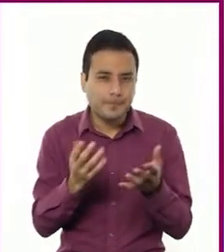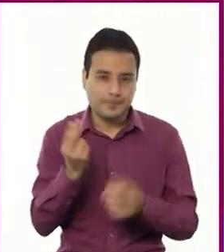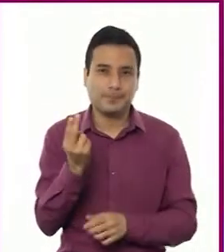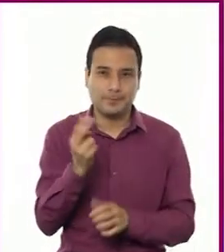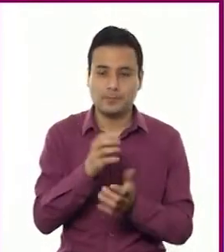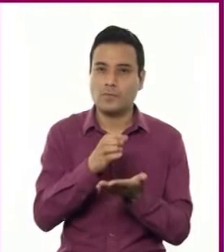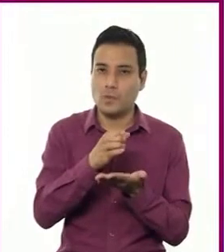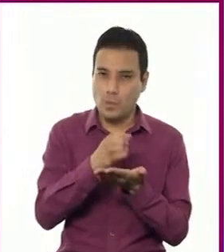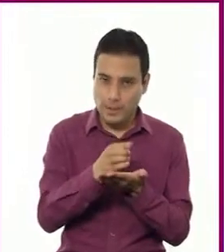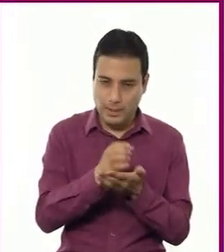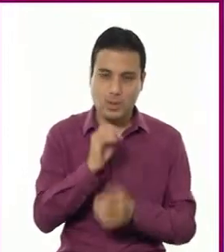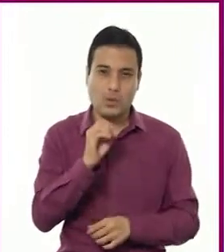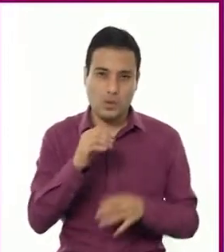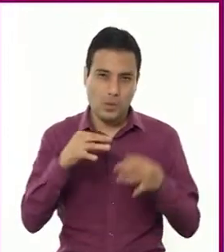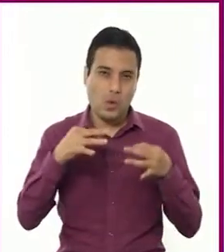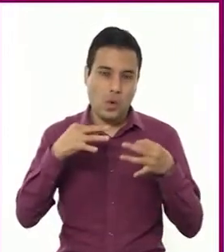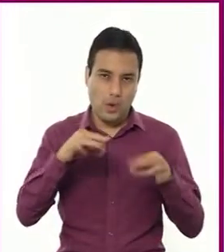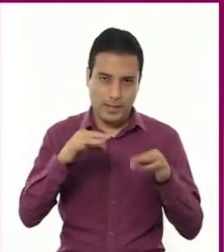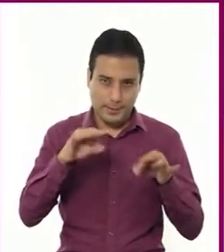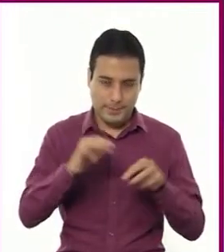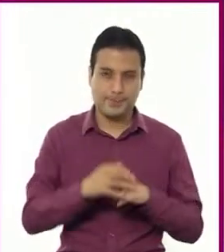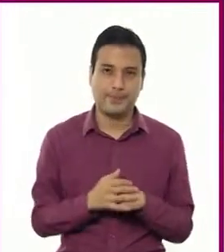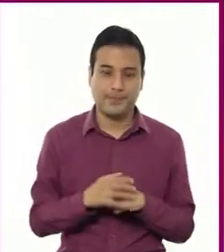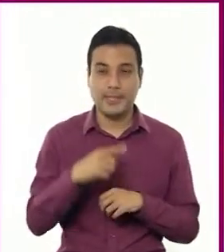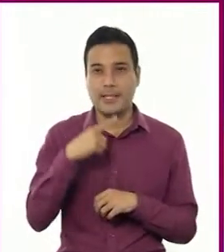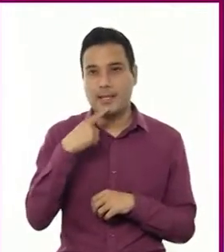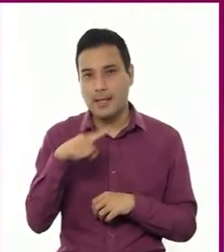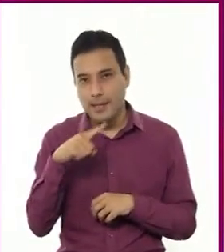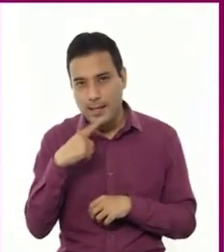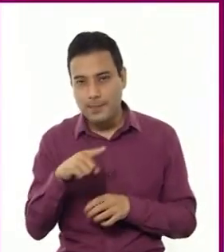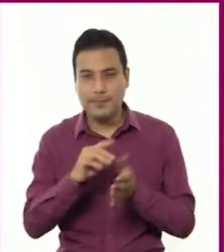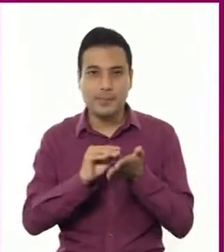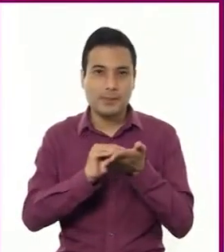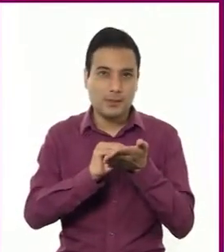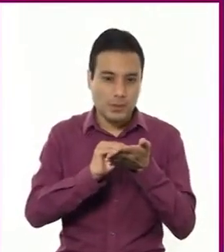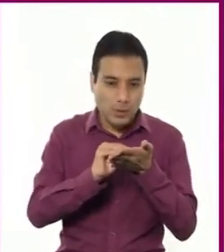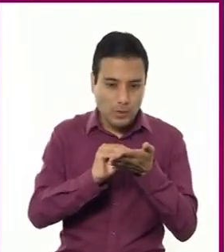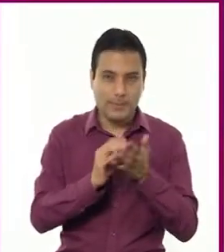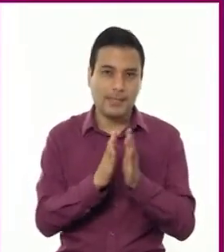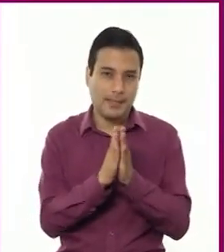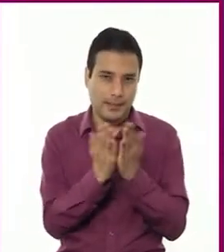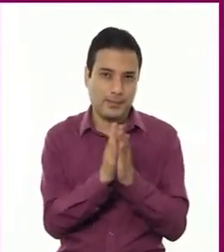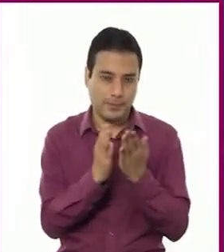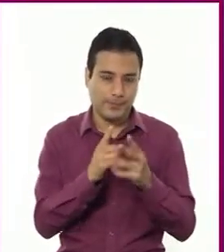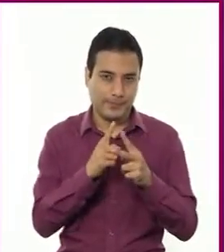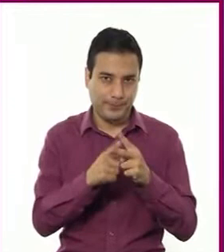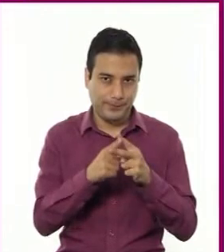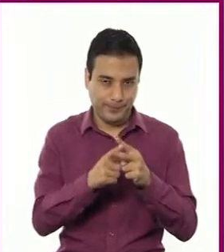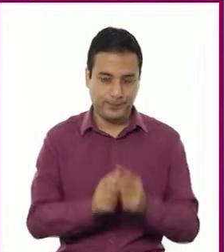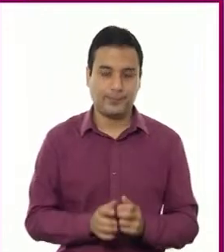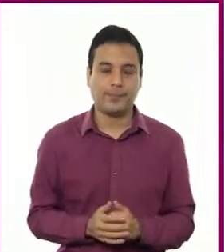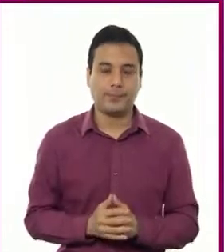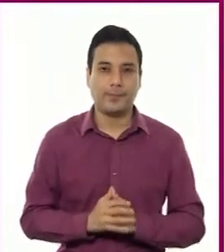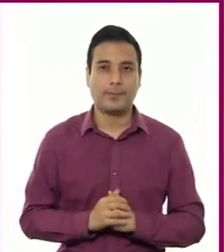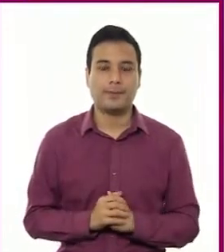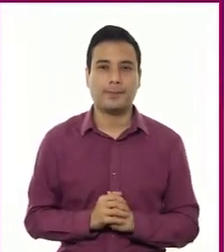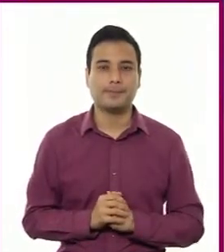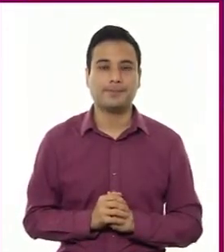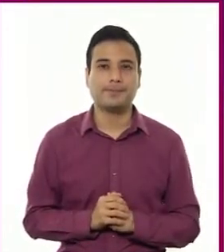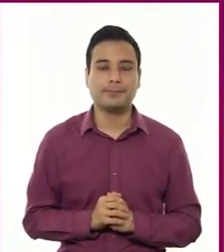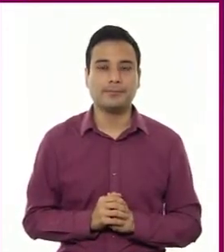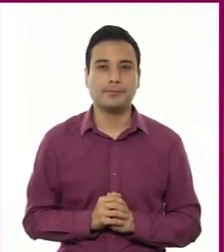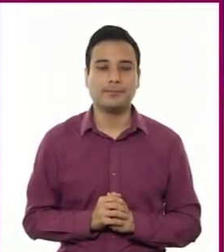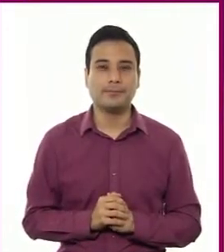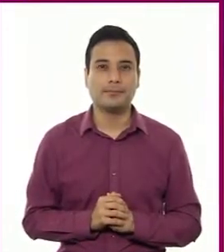cuaderno o bien hojas reutilizables, lápiz, goma y su libro de texto de la asignatura de matemáticas. En caso